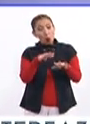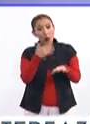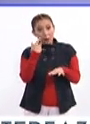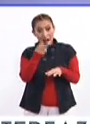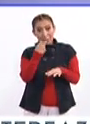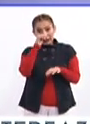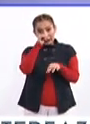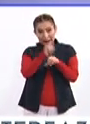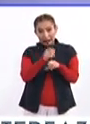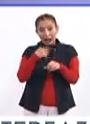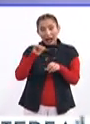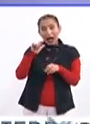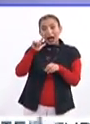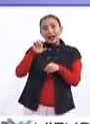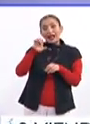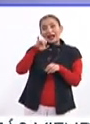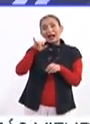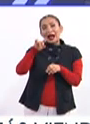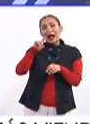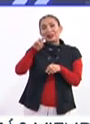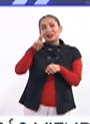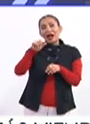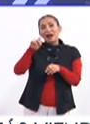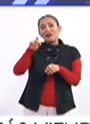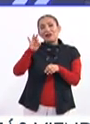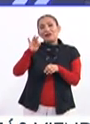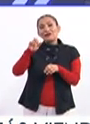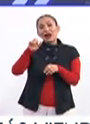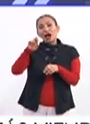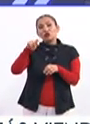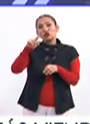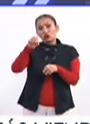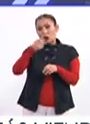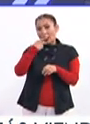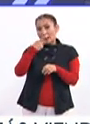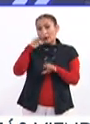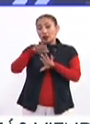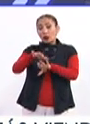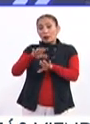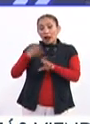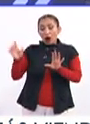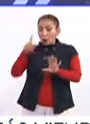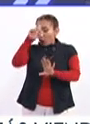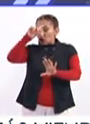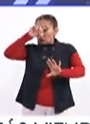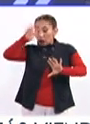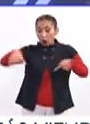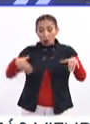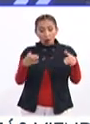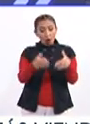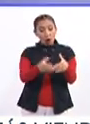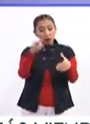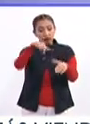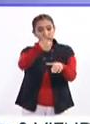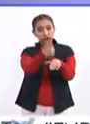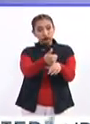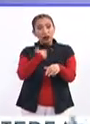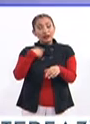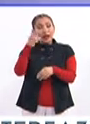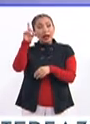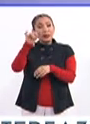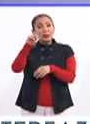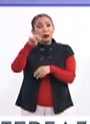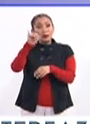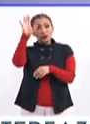a la secretaria Alejandra Frausto cuando hace mención de la creación de este Consejo de Diplomacia Cultural.